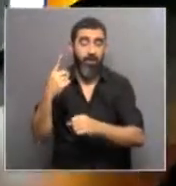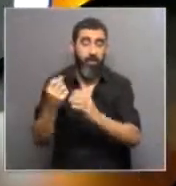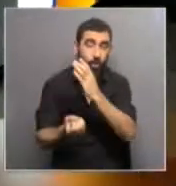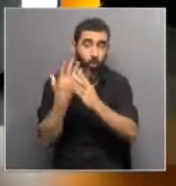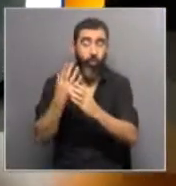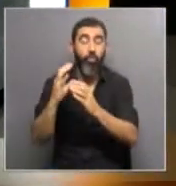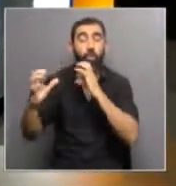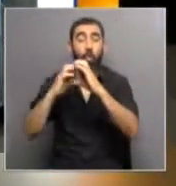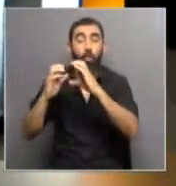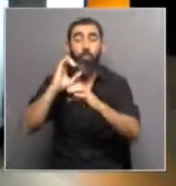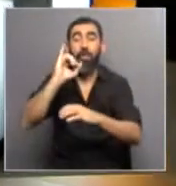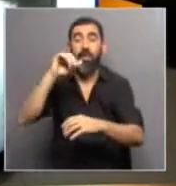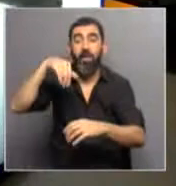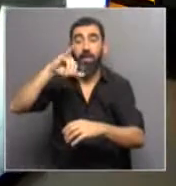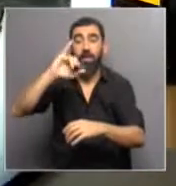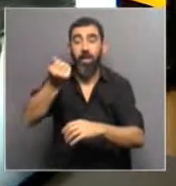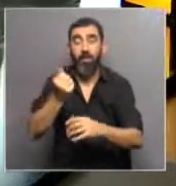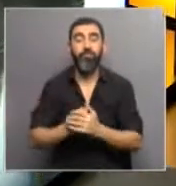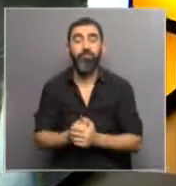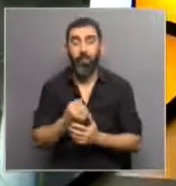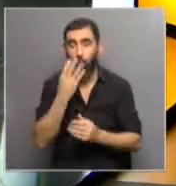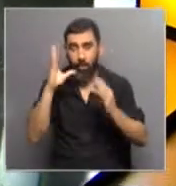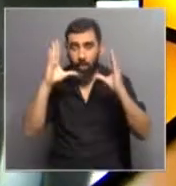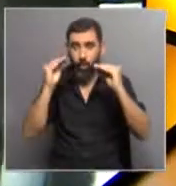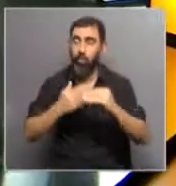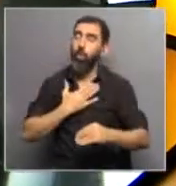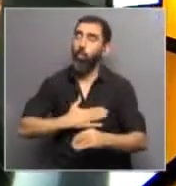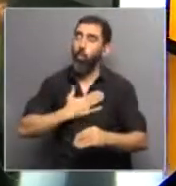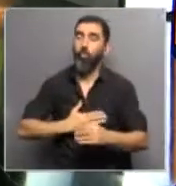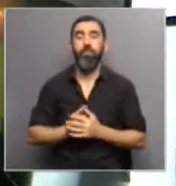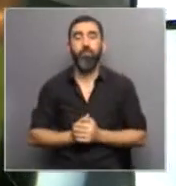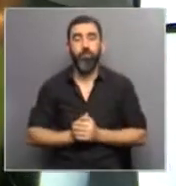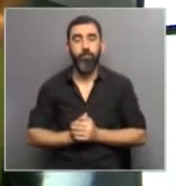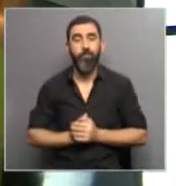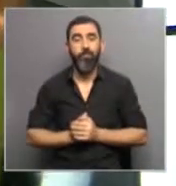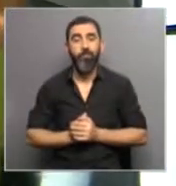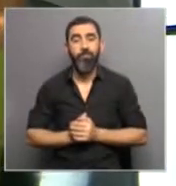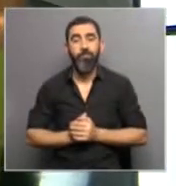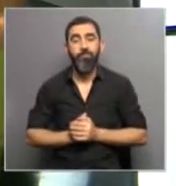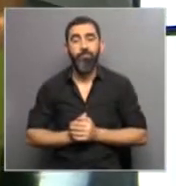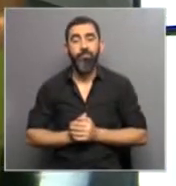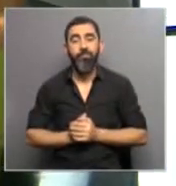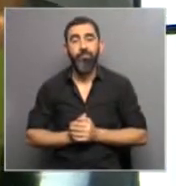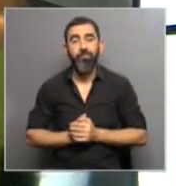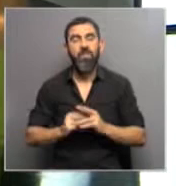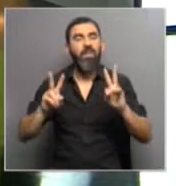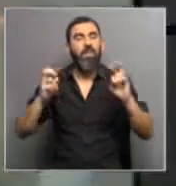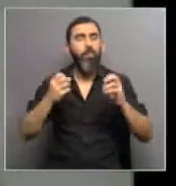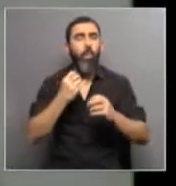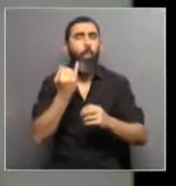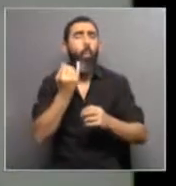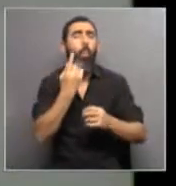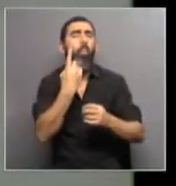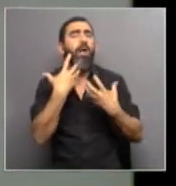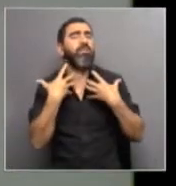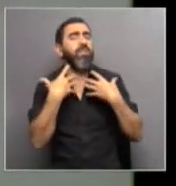INIA. Miguel, bienvenido a Sobre Ciencia, buenas noches. Hola, Augusto, buenas noches. Encantado de estar aquí. Un placer contar contigo. Y el concepto de una salud, de alguna manera, parecía